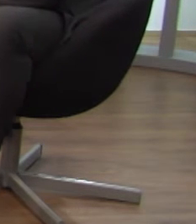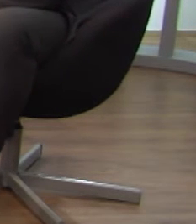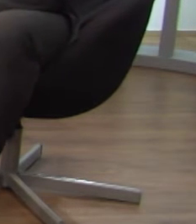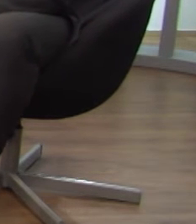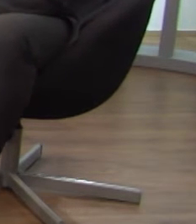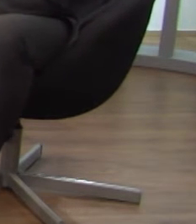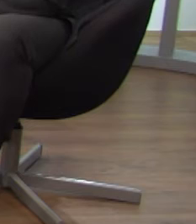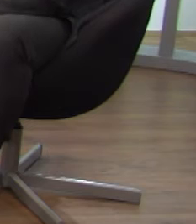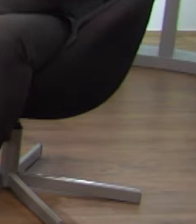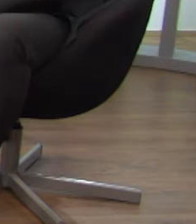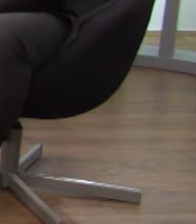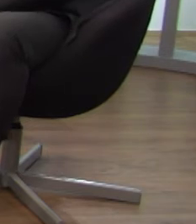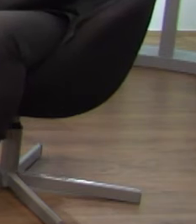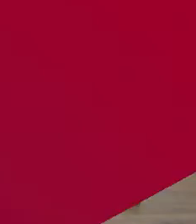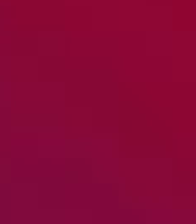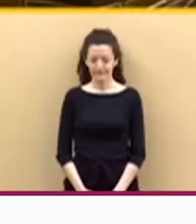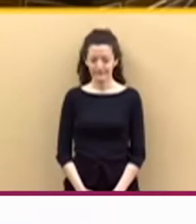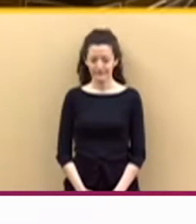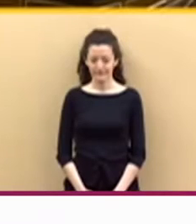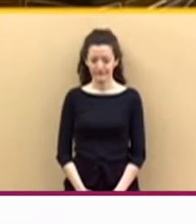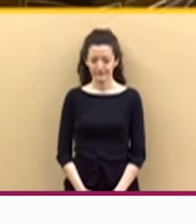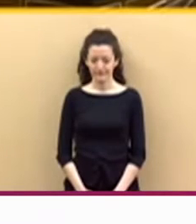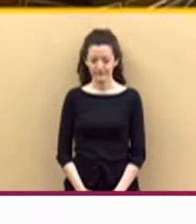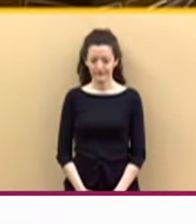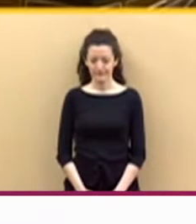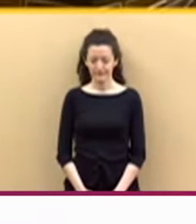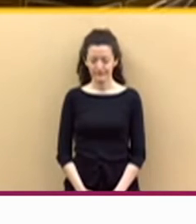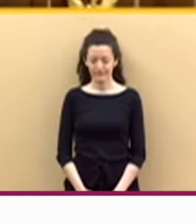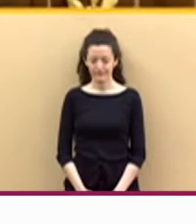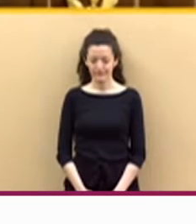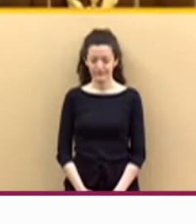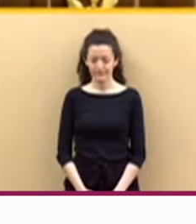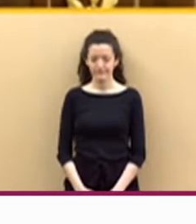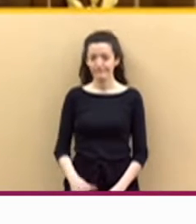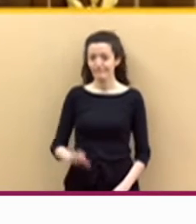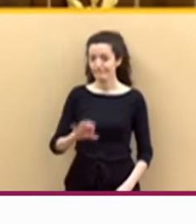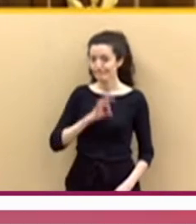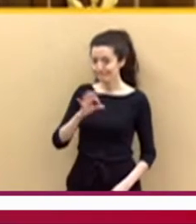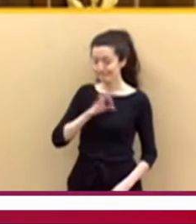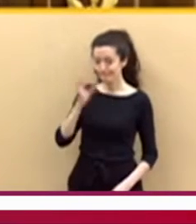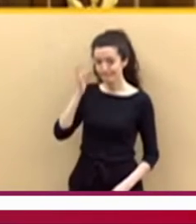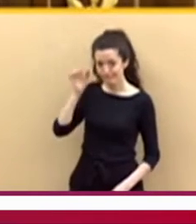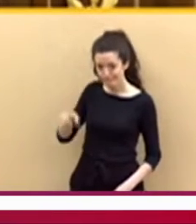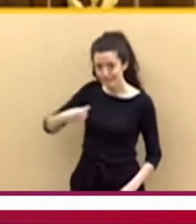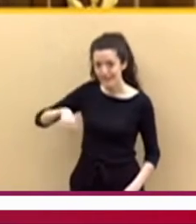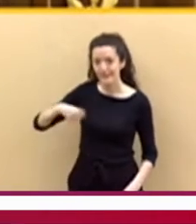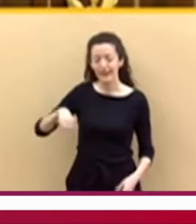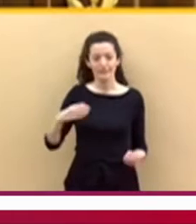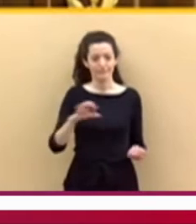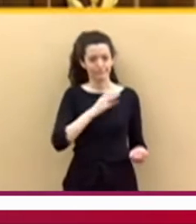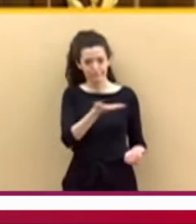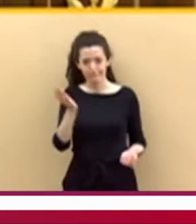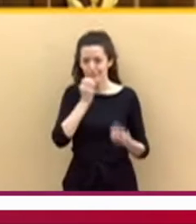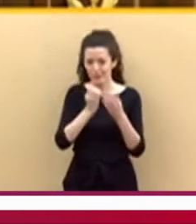Yo, joder, es que luego siempre he pecado optimista. A mí me gustaría que para mediados de mayo, por lo menos el crecimiento de